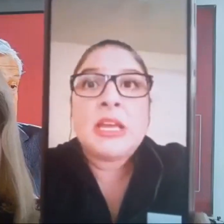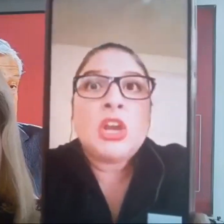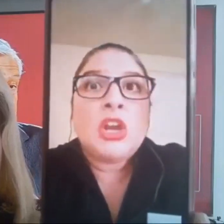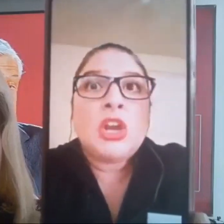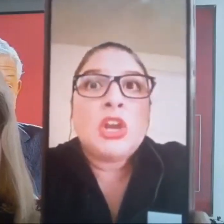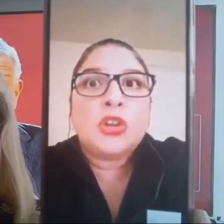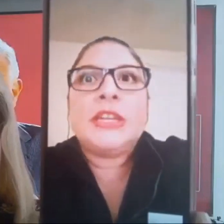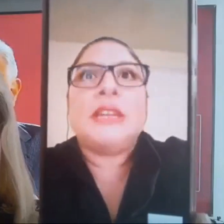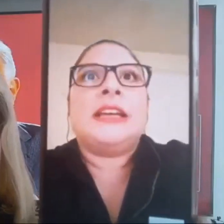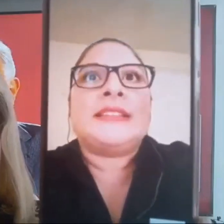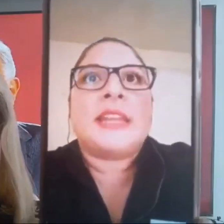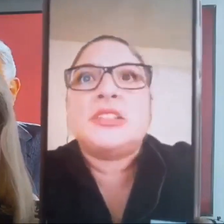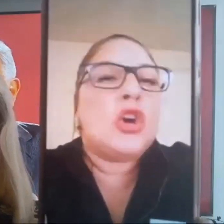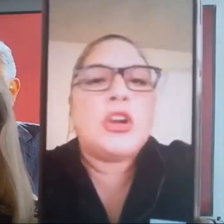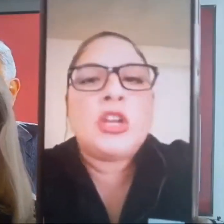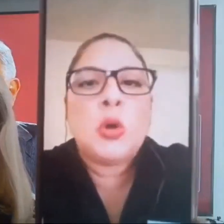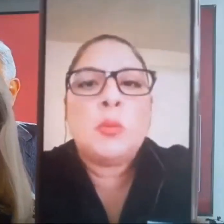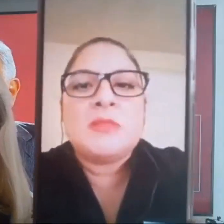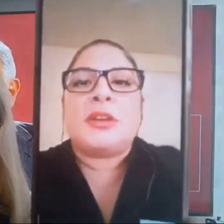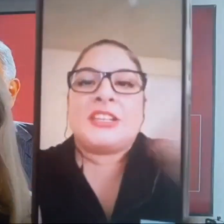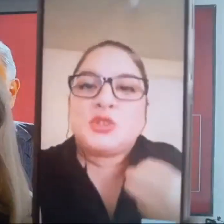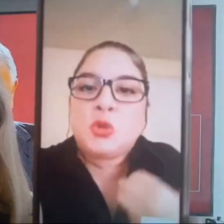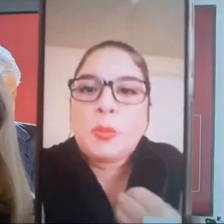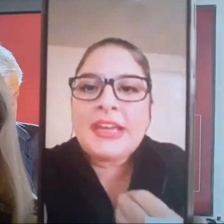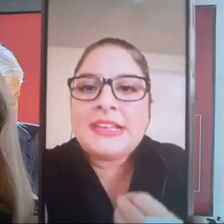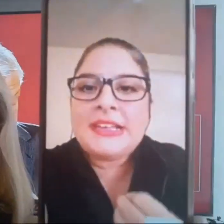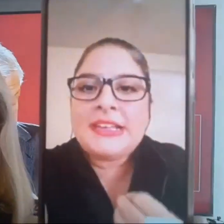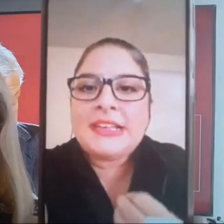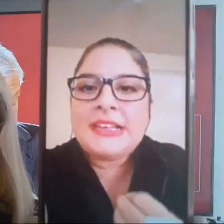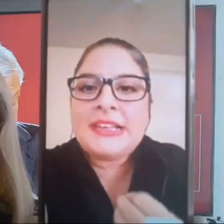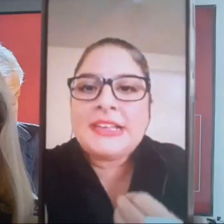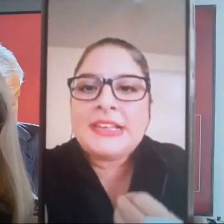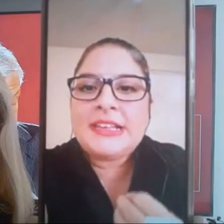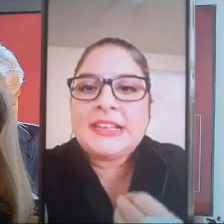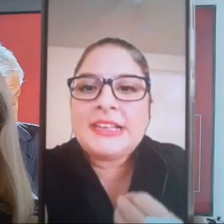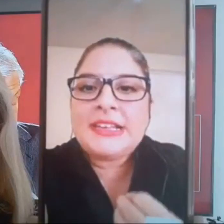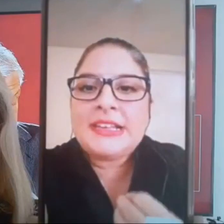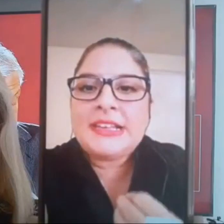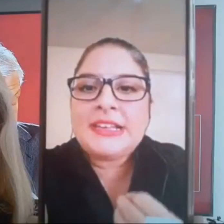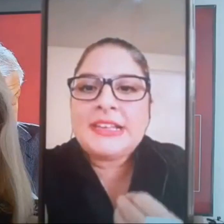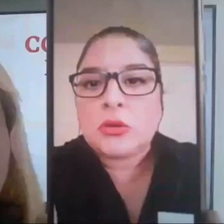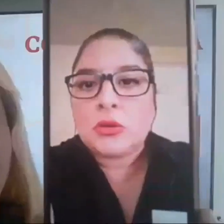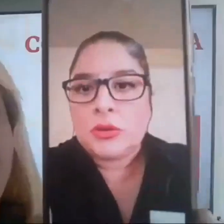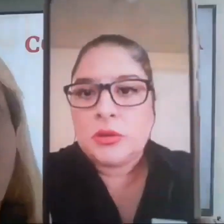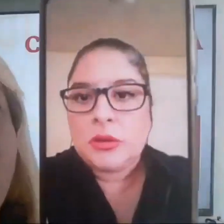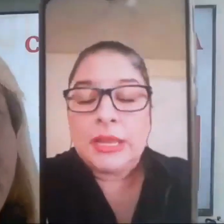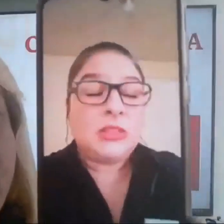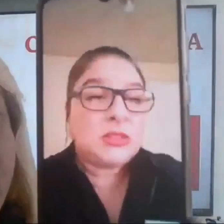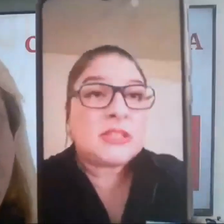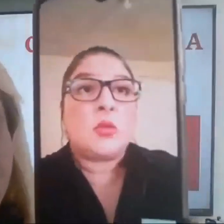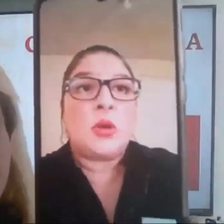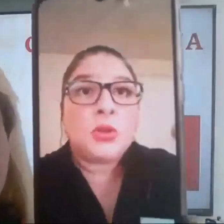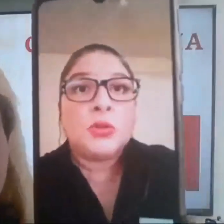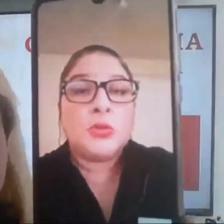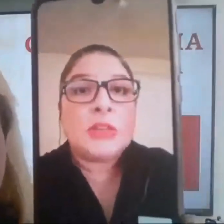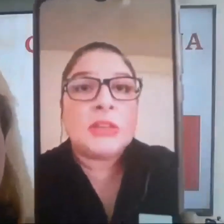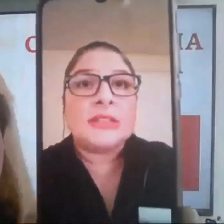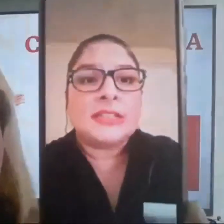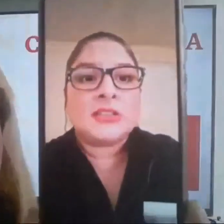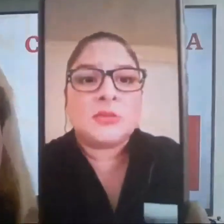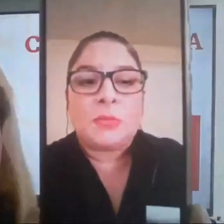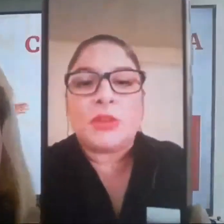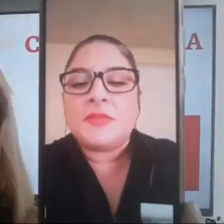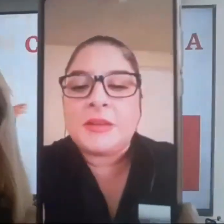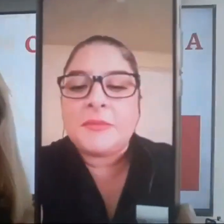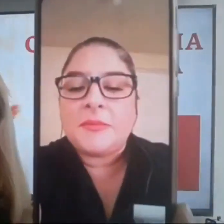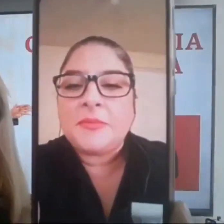Panama Papers, no tienen extradición con ningún país porque supone un delito. Oye, Laurita. Entonces,